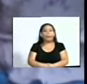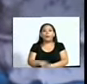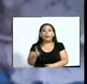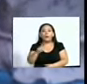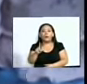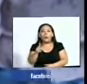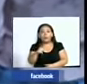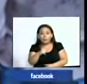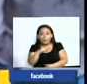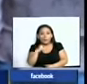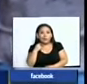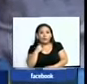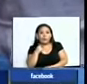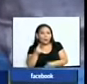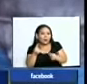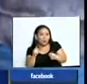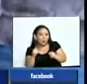homicidio, la intención fue